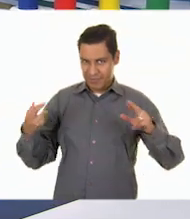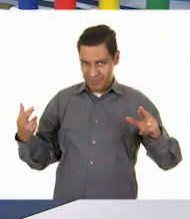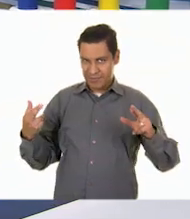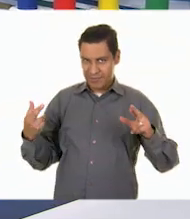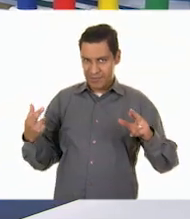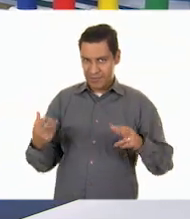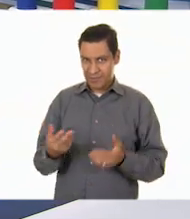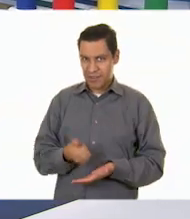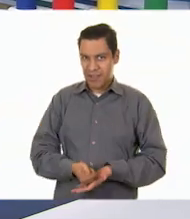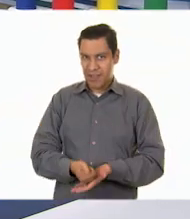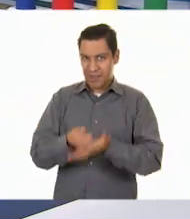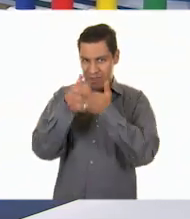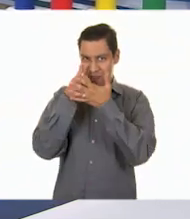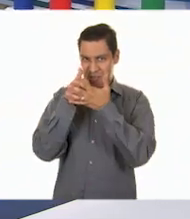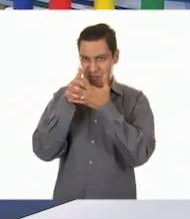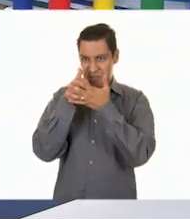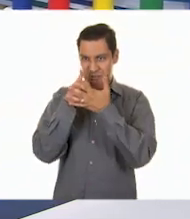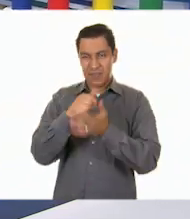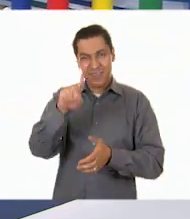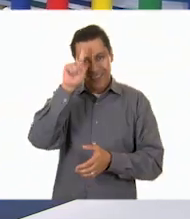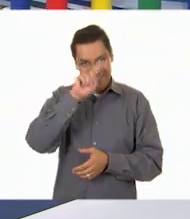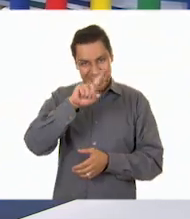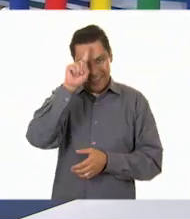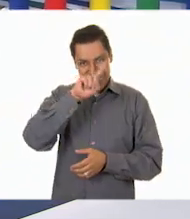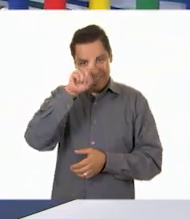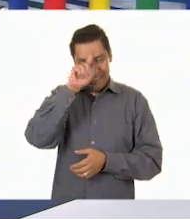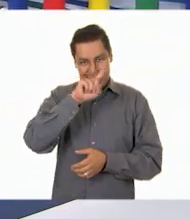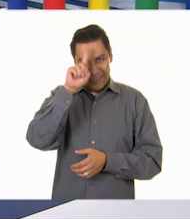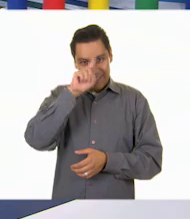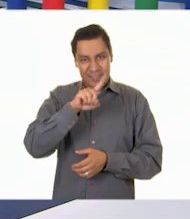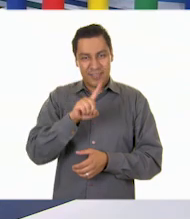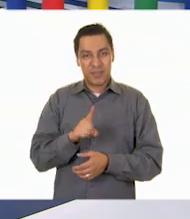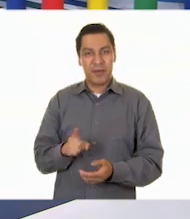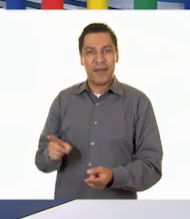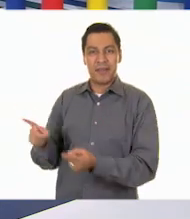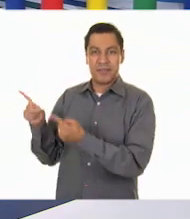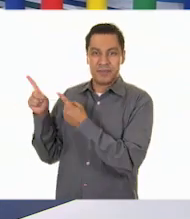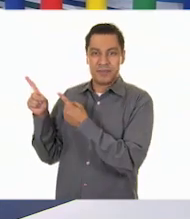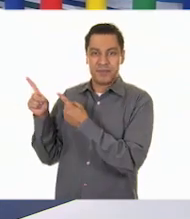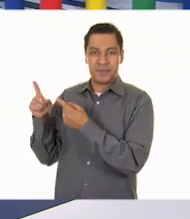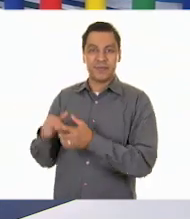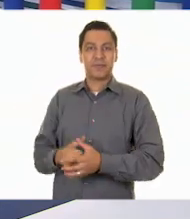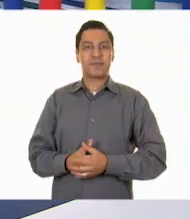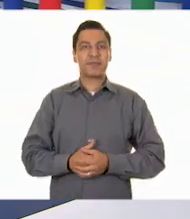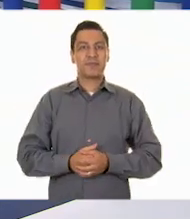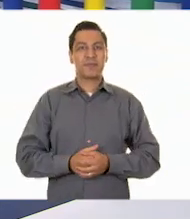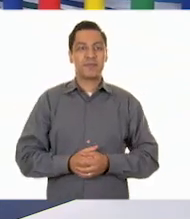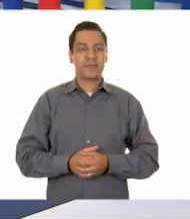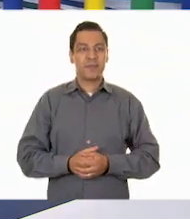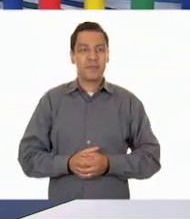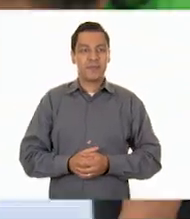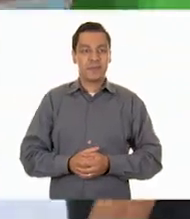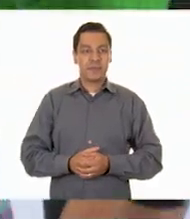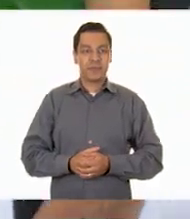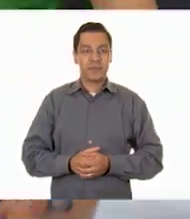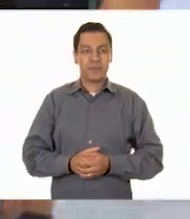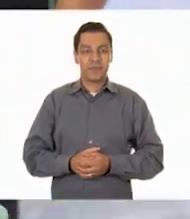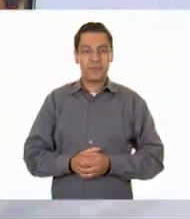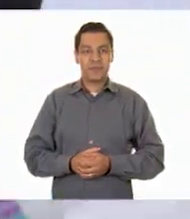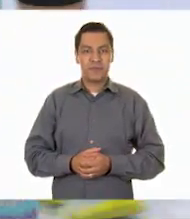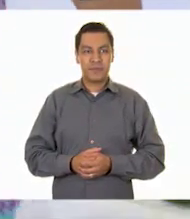mira yo te aconsejo que metas la liga en el calcetín